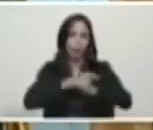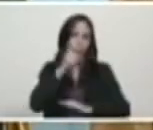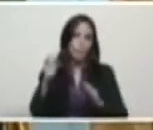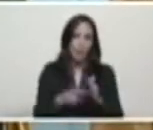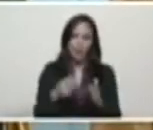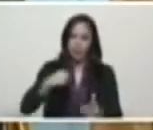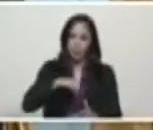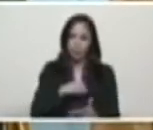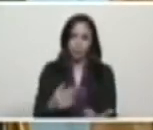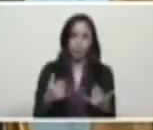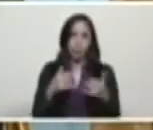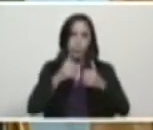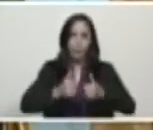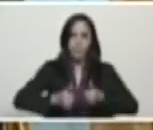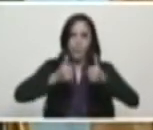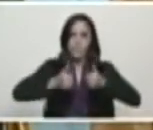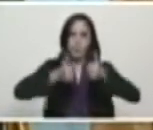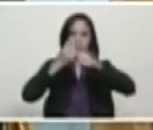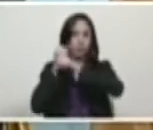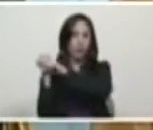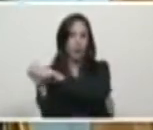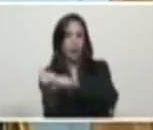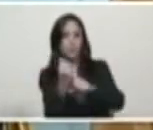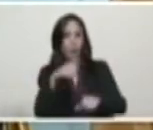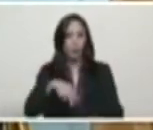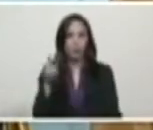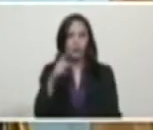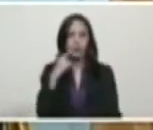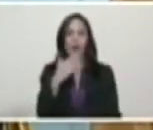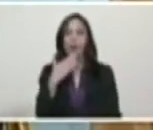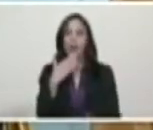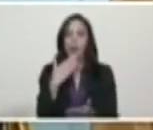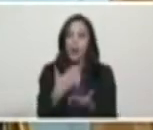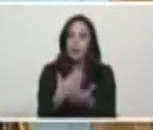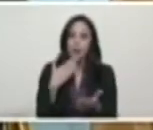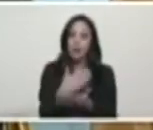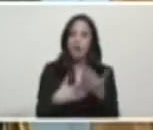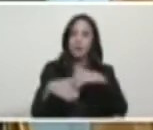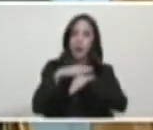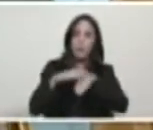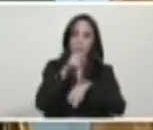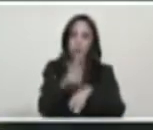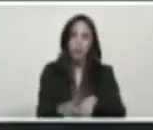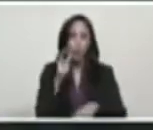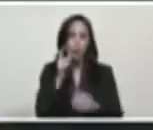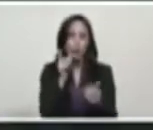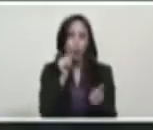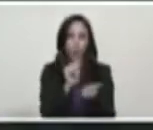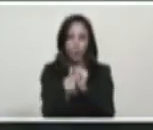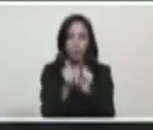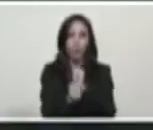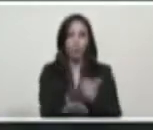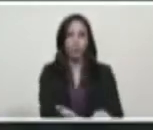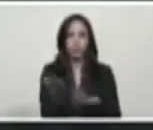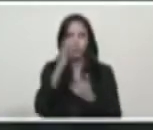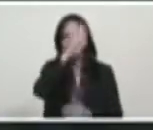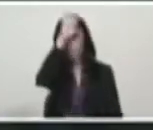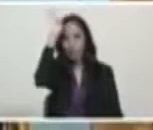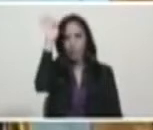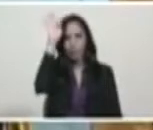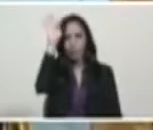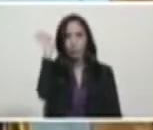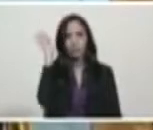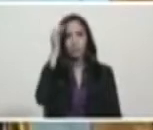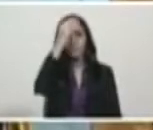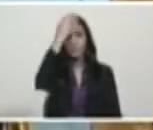Nosotros logramos que hubiera final en el béisbol venezolano, gracias a nuestro ministro Pedro Infante. Y el día